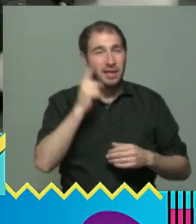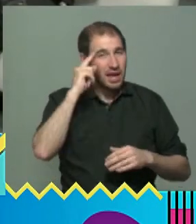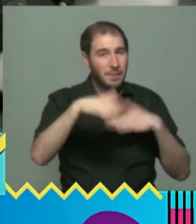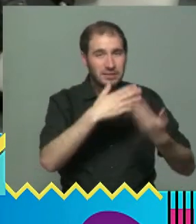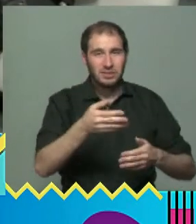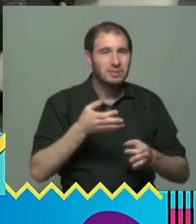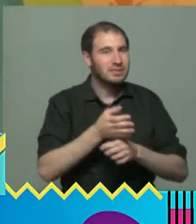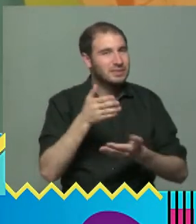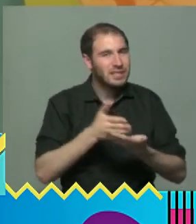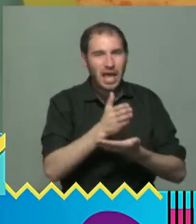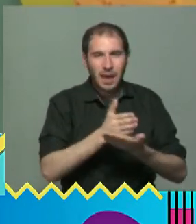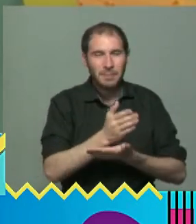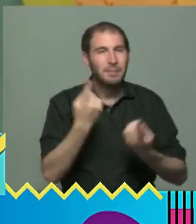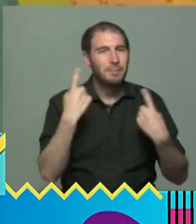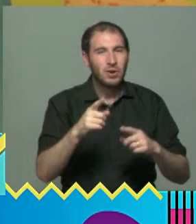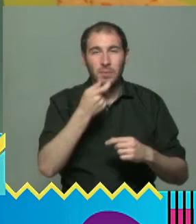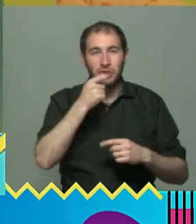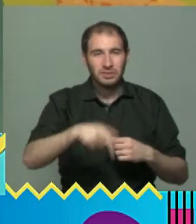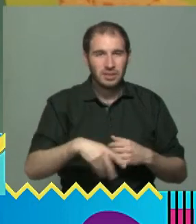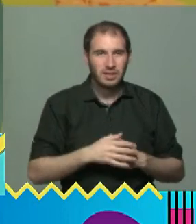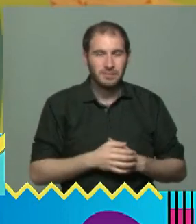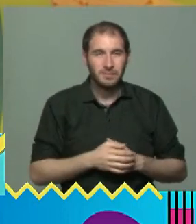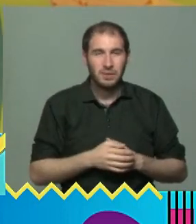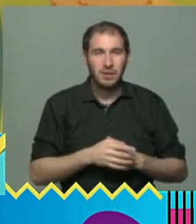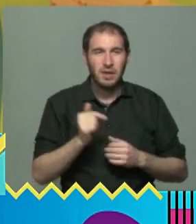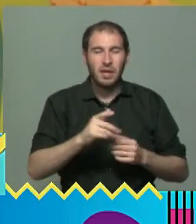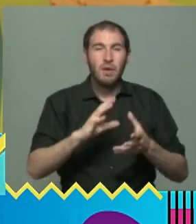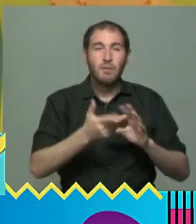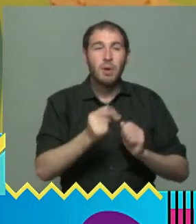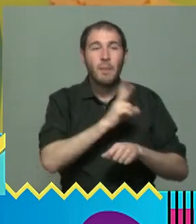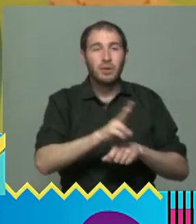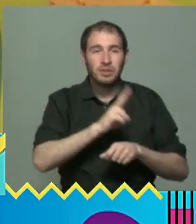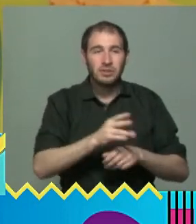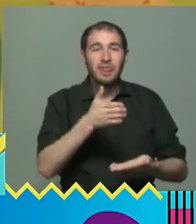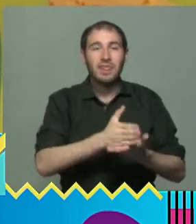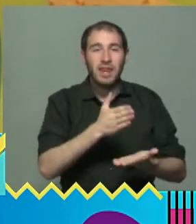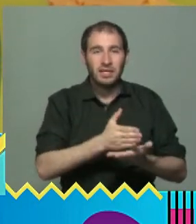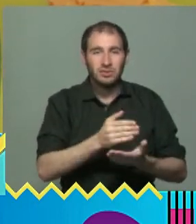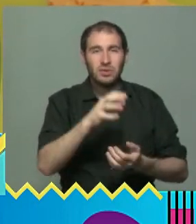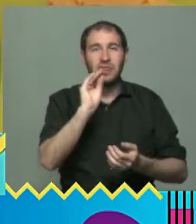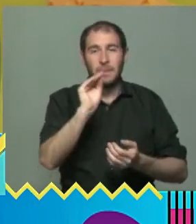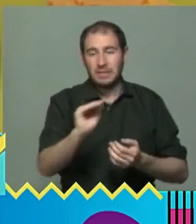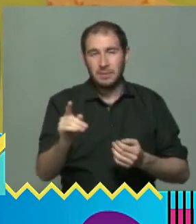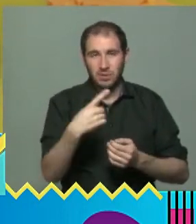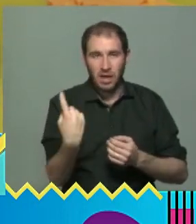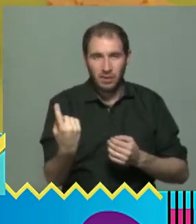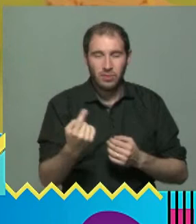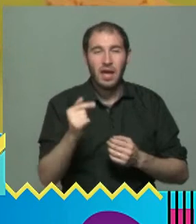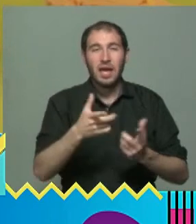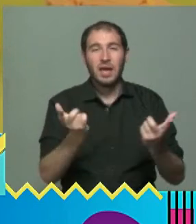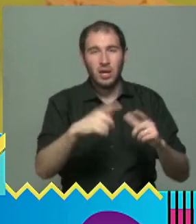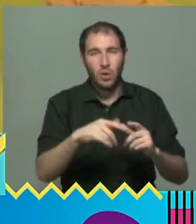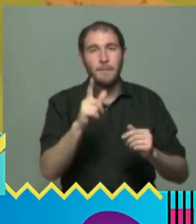capacitaciones permanentes, pero aparte Bien. hay algo que en Mendoza, que son los sistemas de protección de derechos que se dan en cada departamento, donde hay